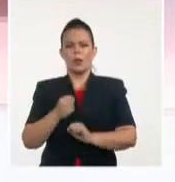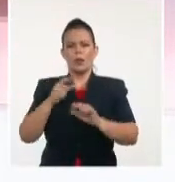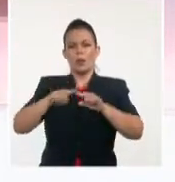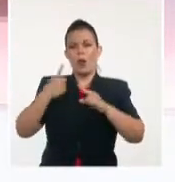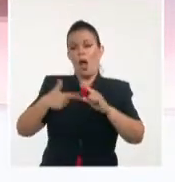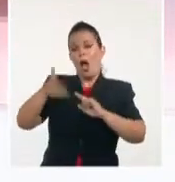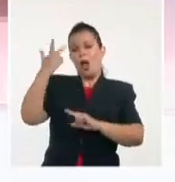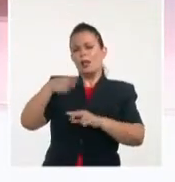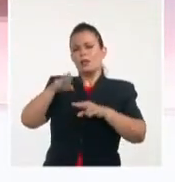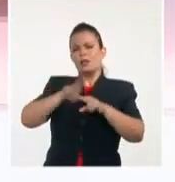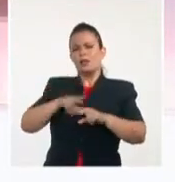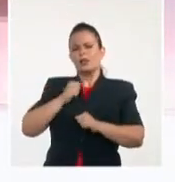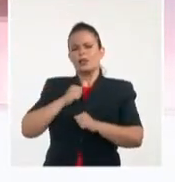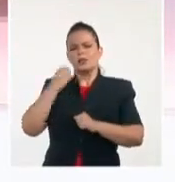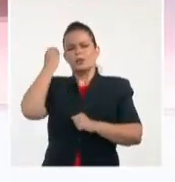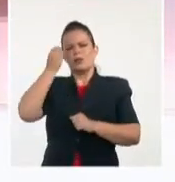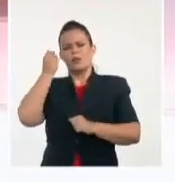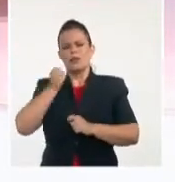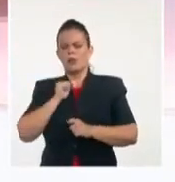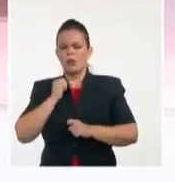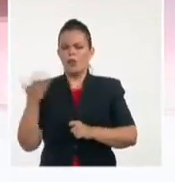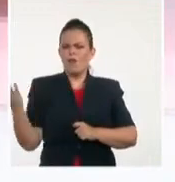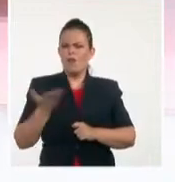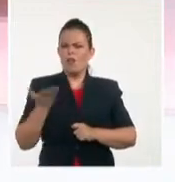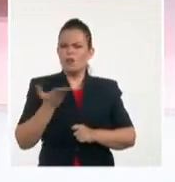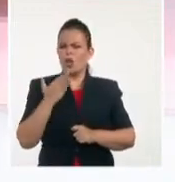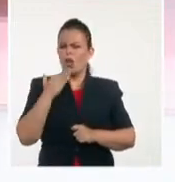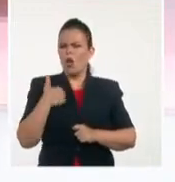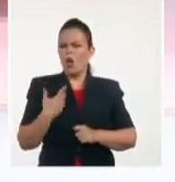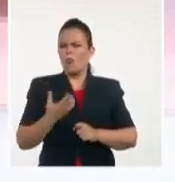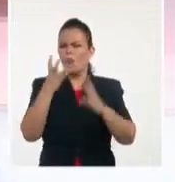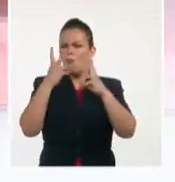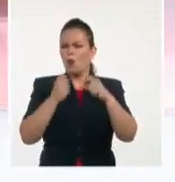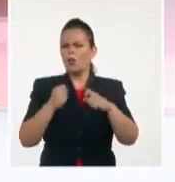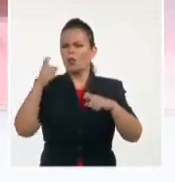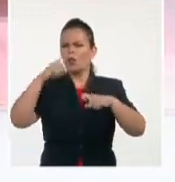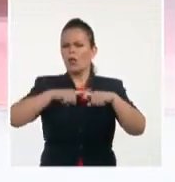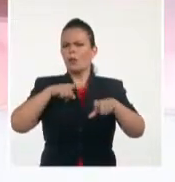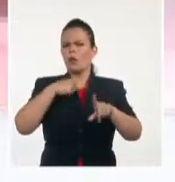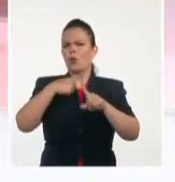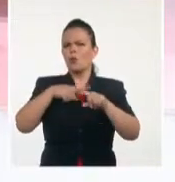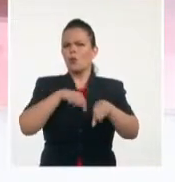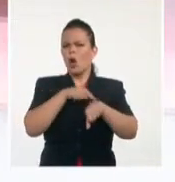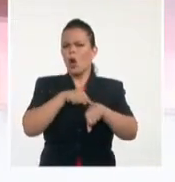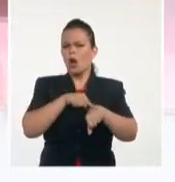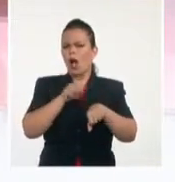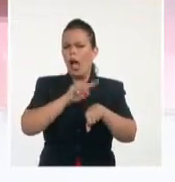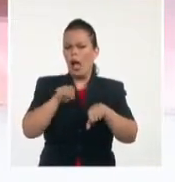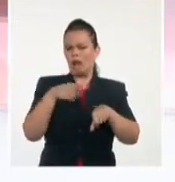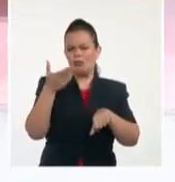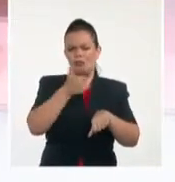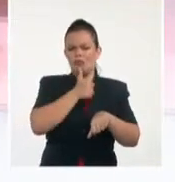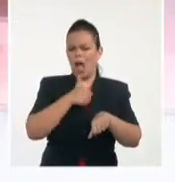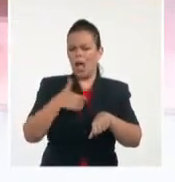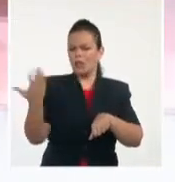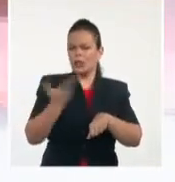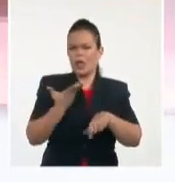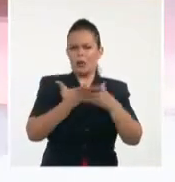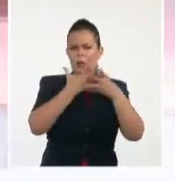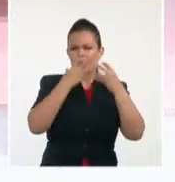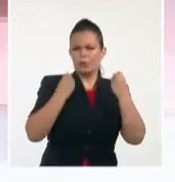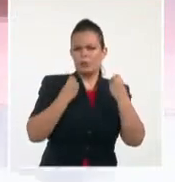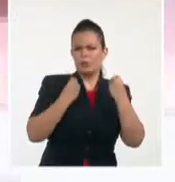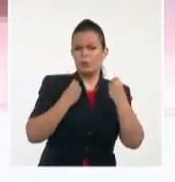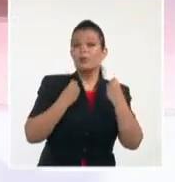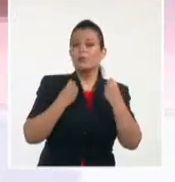se puede desarrollar. Miren, sí se desarrolla. Este es el primero que se desarrolló en huracán, porque la del